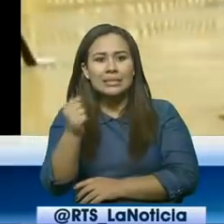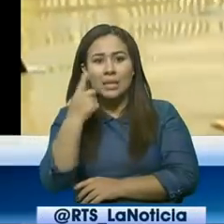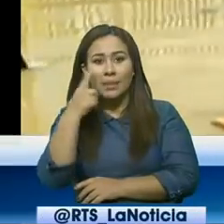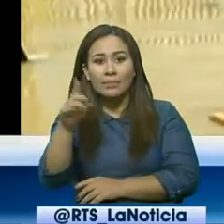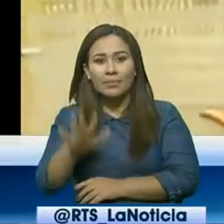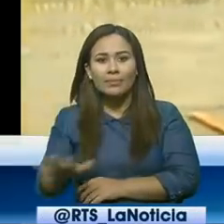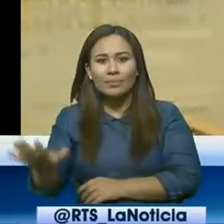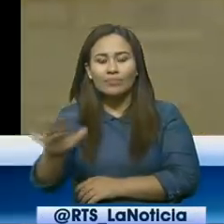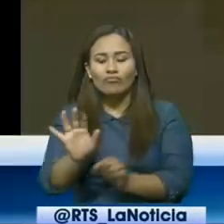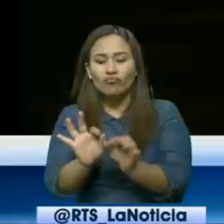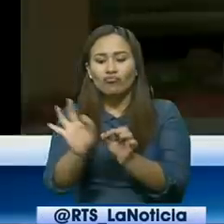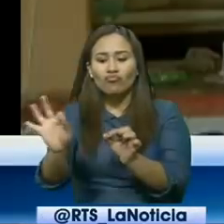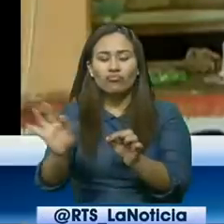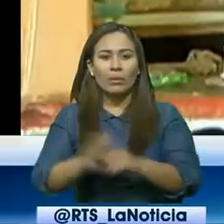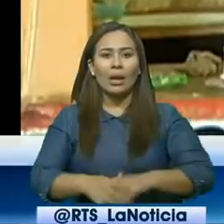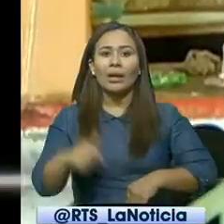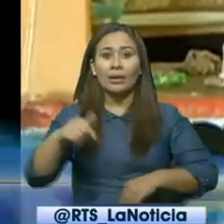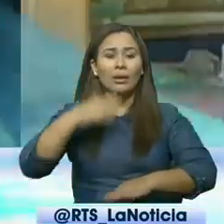2